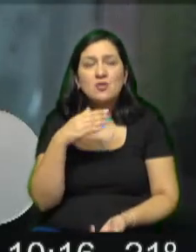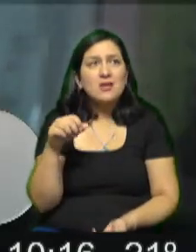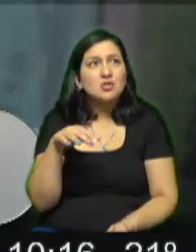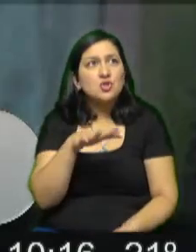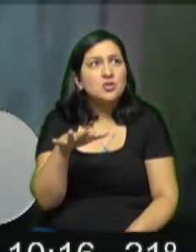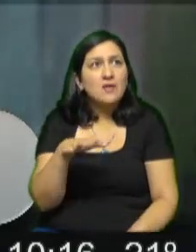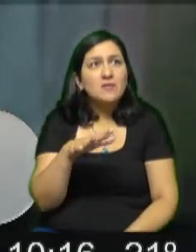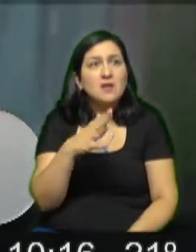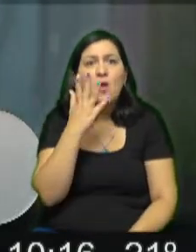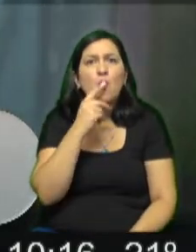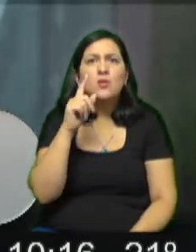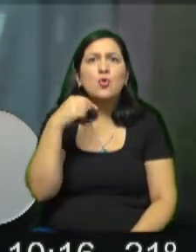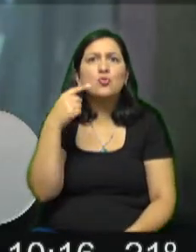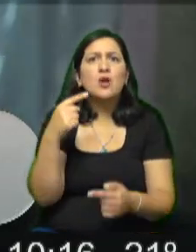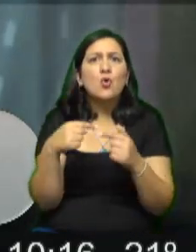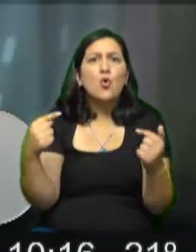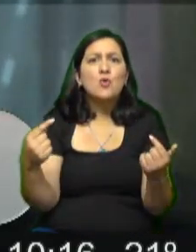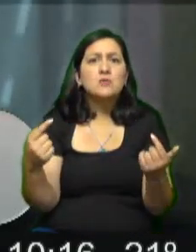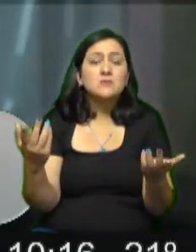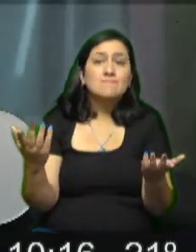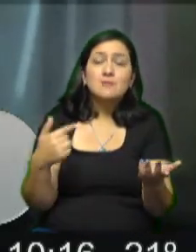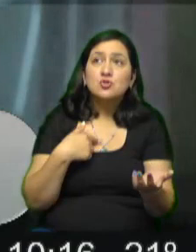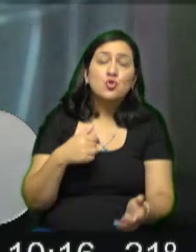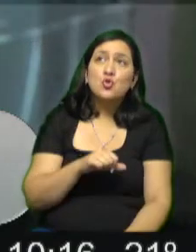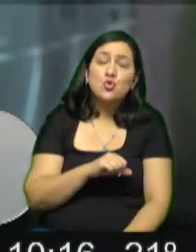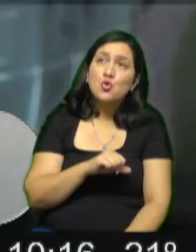tiene otros gustos, otras apetencias que yo no logro